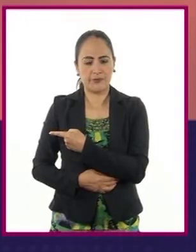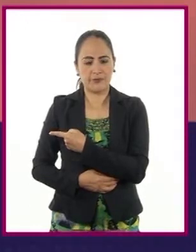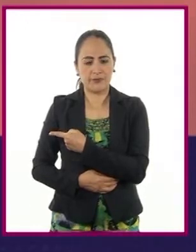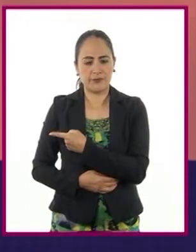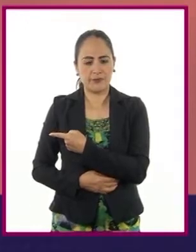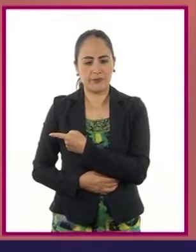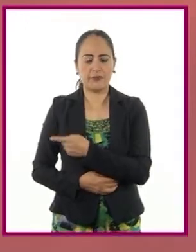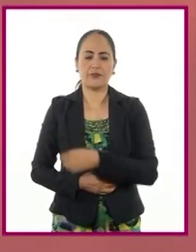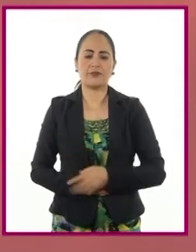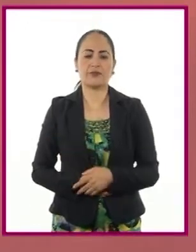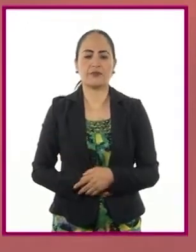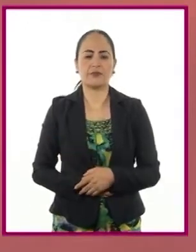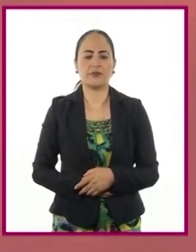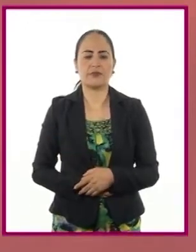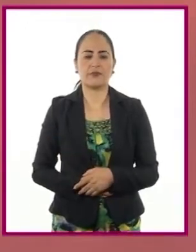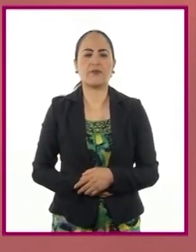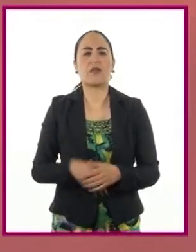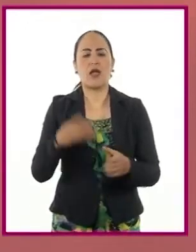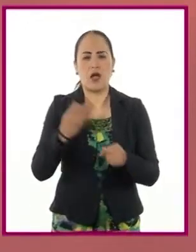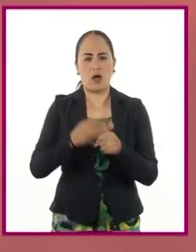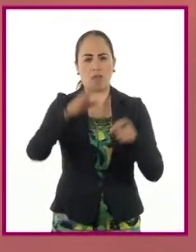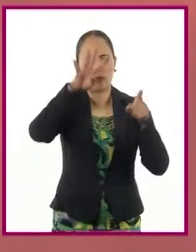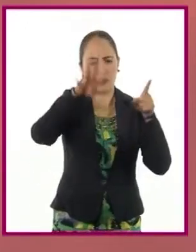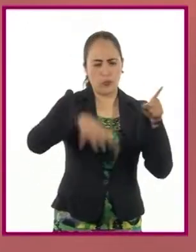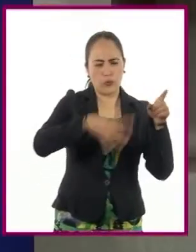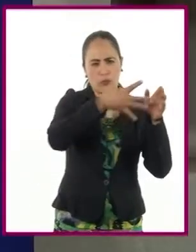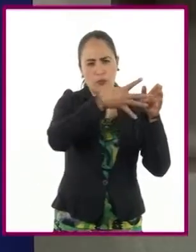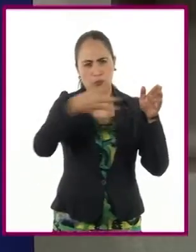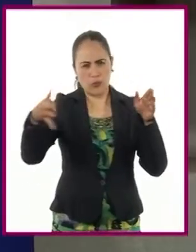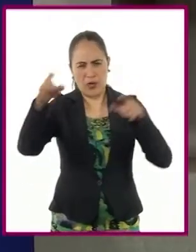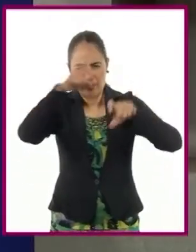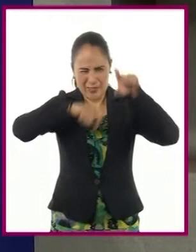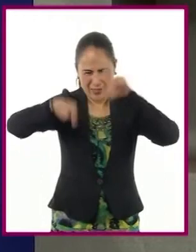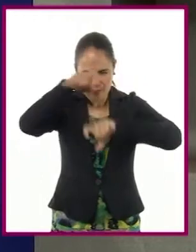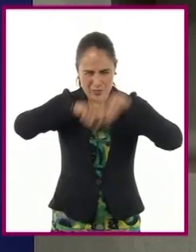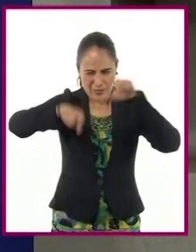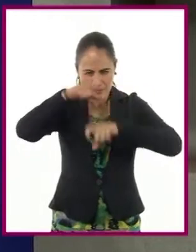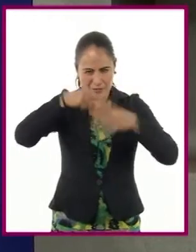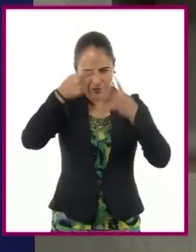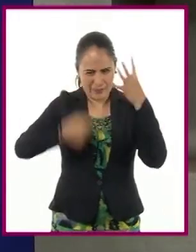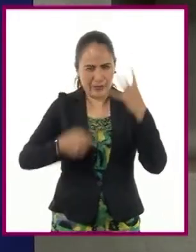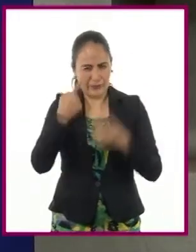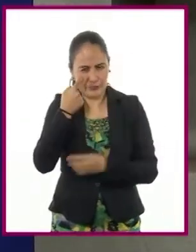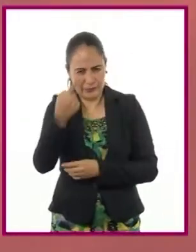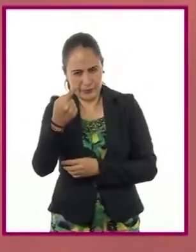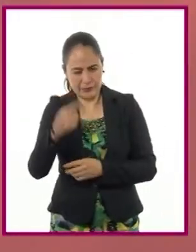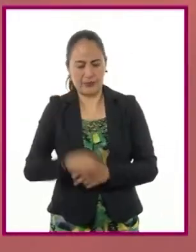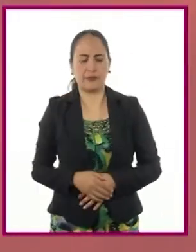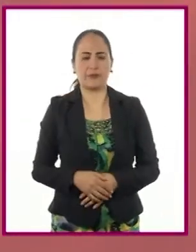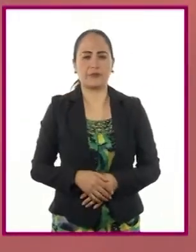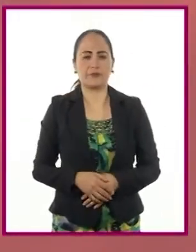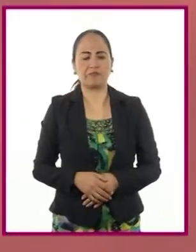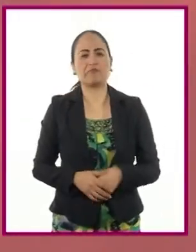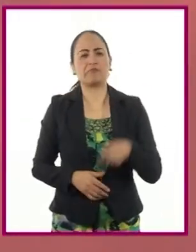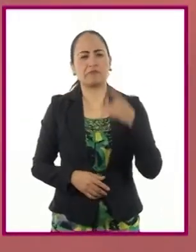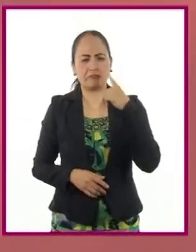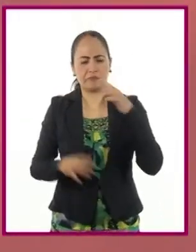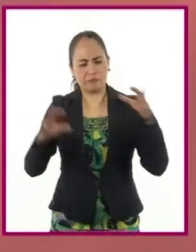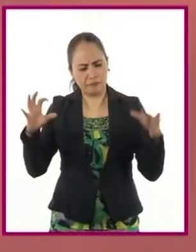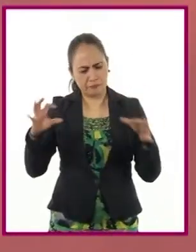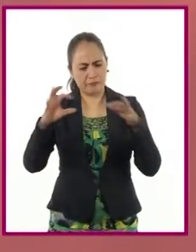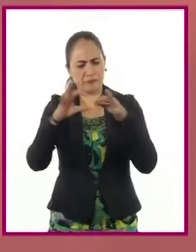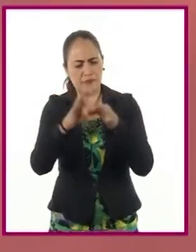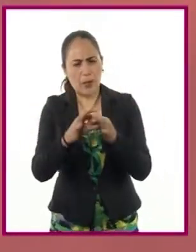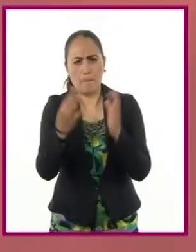este compuesto? Ubiquemos en la tabla periódica estos elementos. Pueden observar que dicho compuesto está formado por un